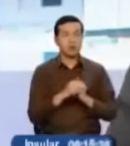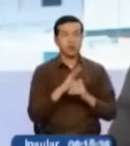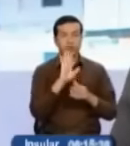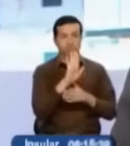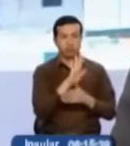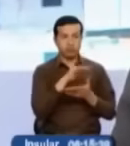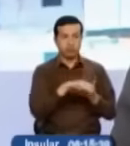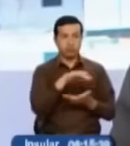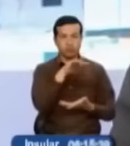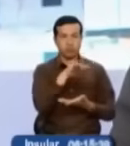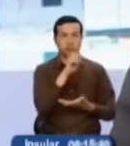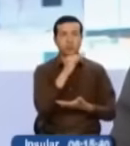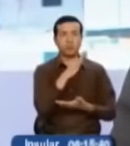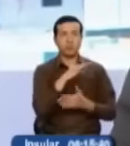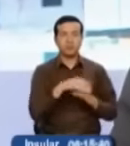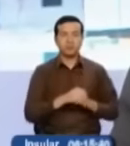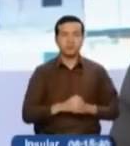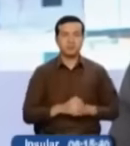portafolio de